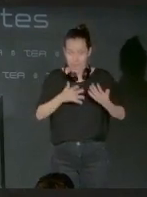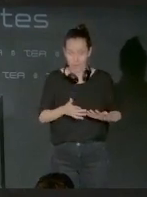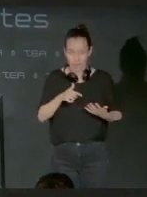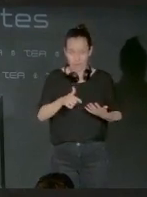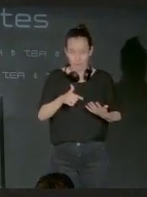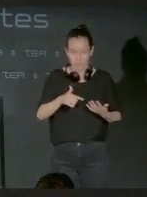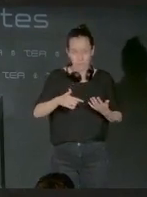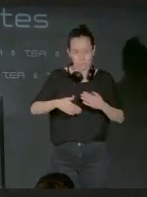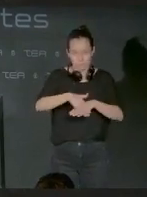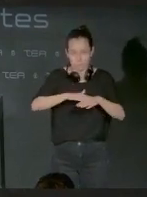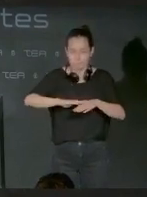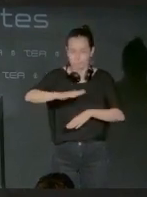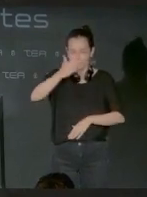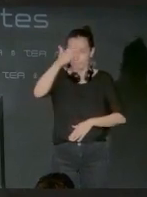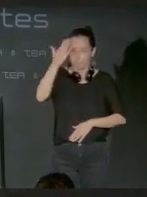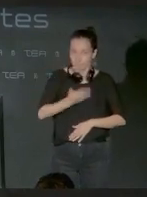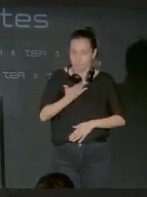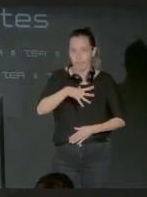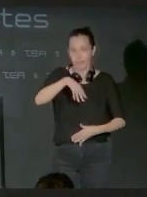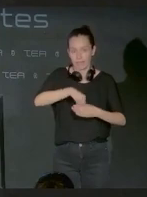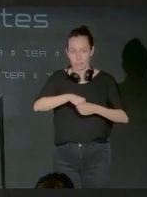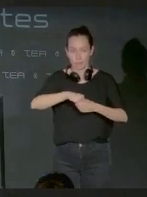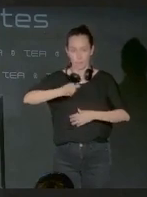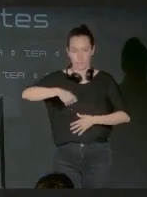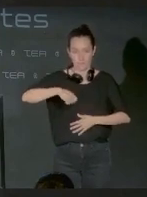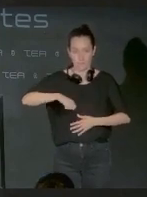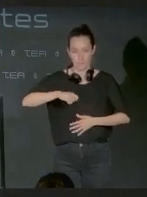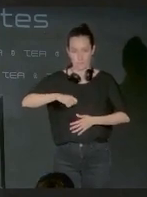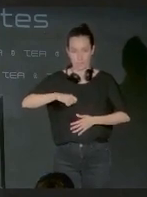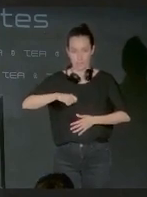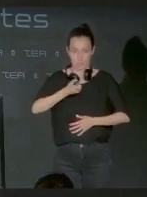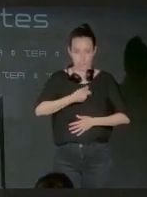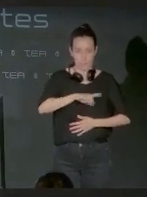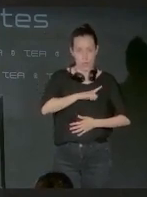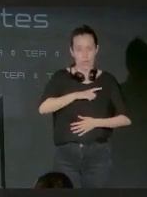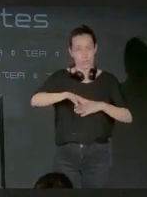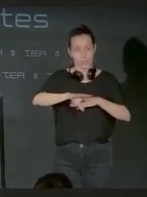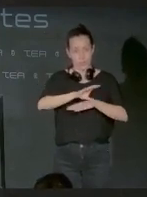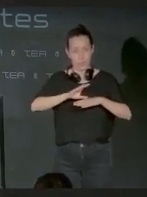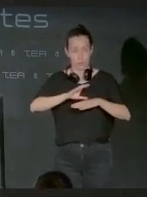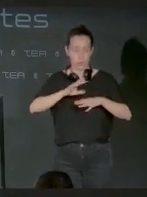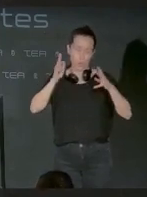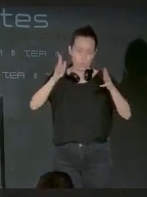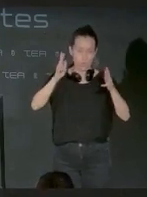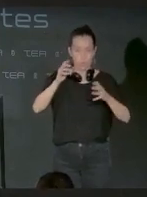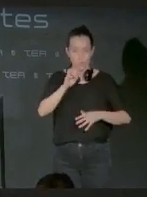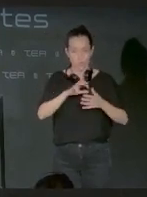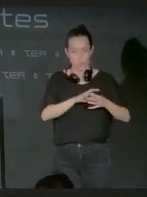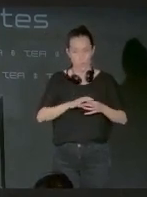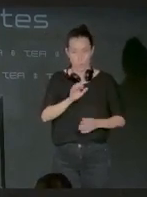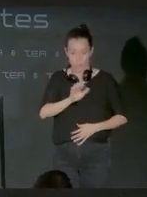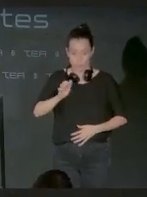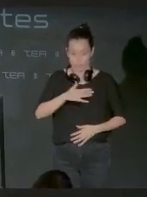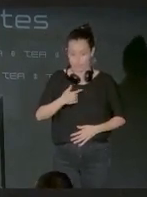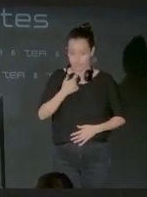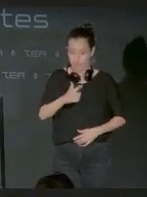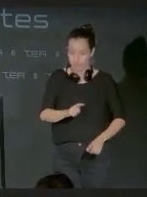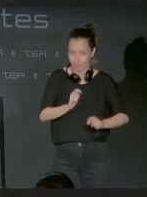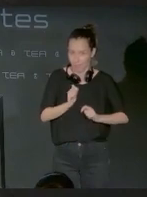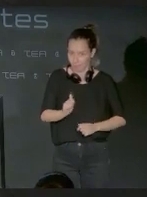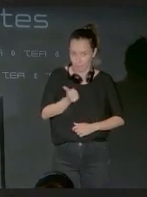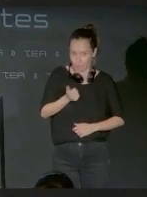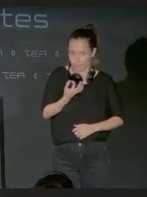los ejes fundamentales de la presidencia española del Consejo de la Unión Europea lo que nos brinda una excelente oportunidad para impulsar